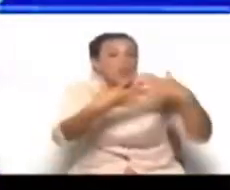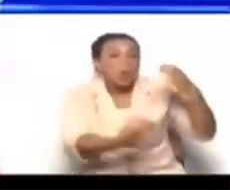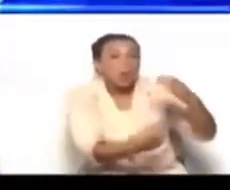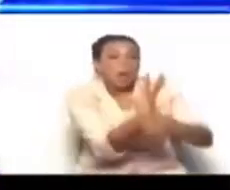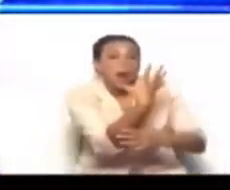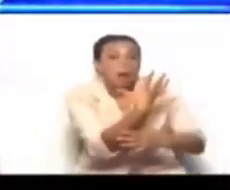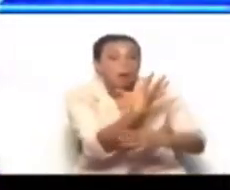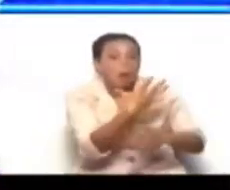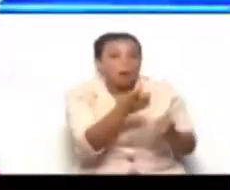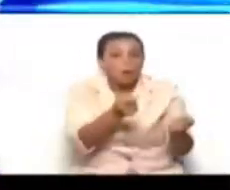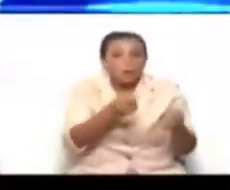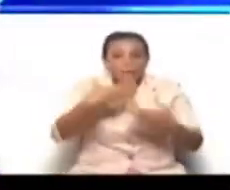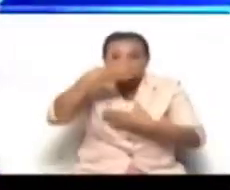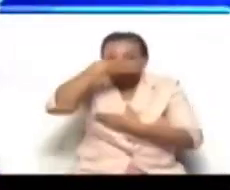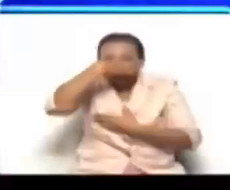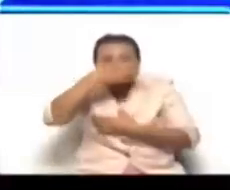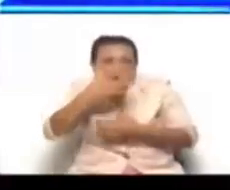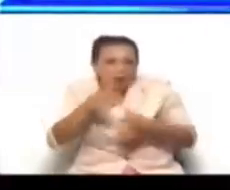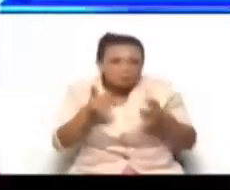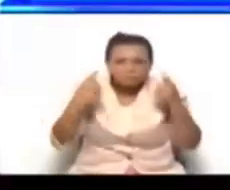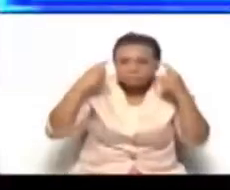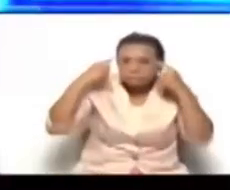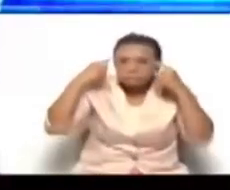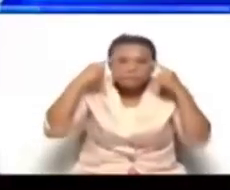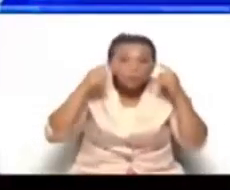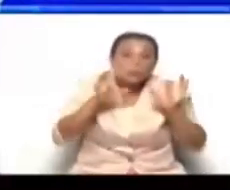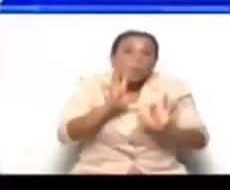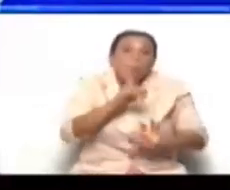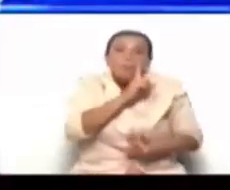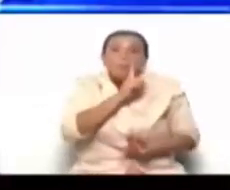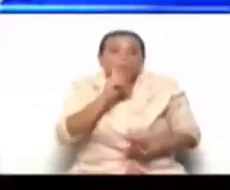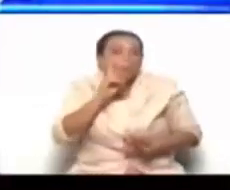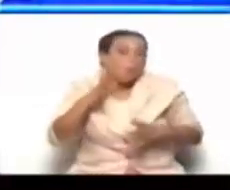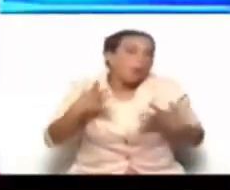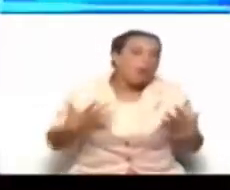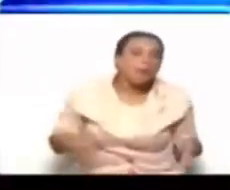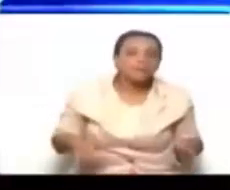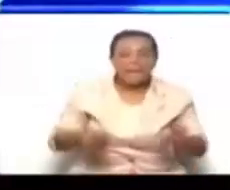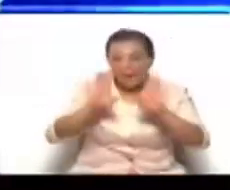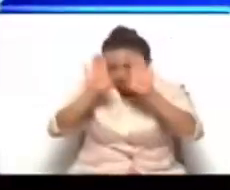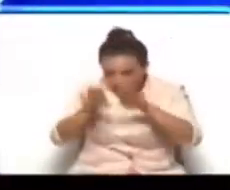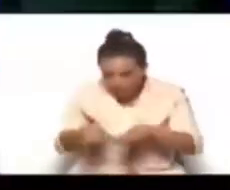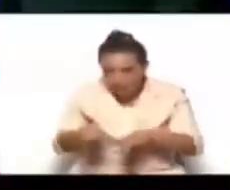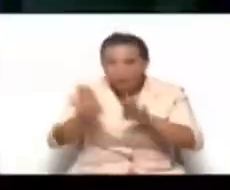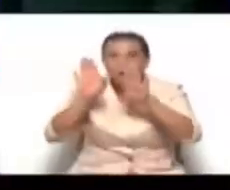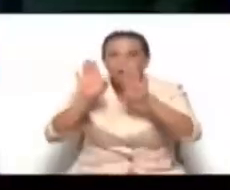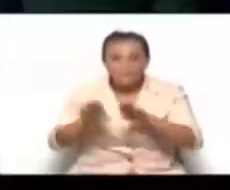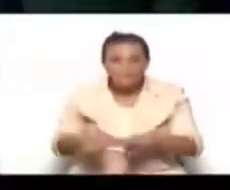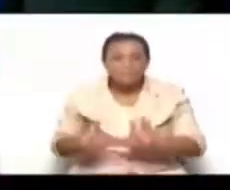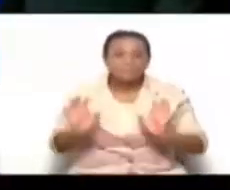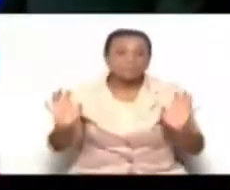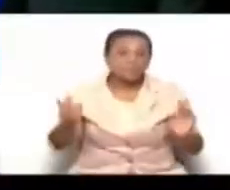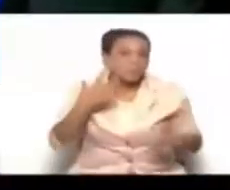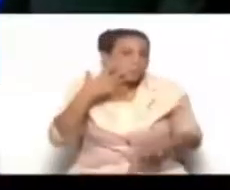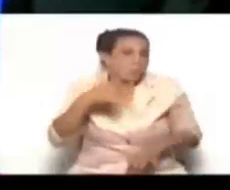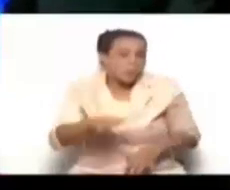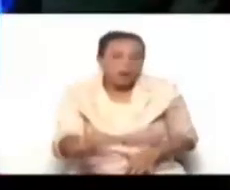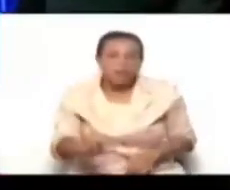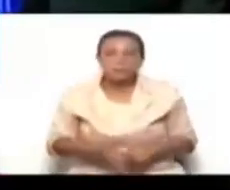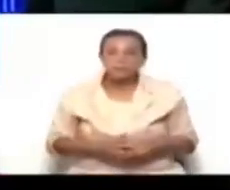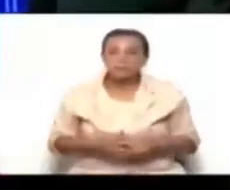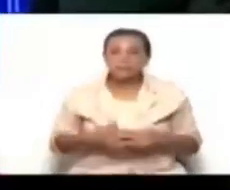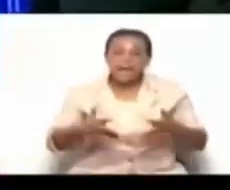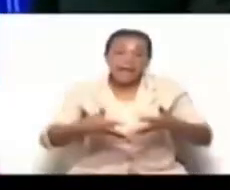para llevar el terrorismo a nombre, supuestamente, un terrorismo islámico que niega totalmente el